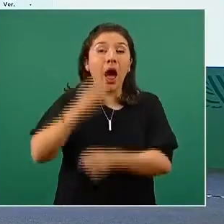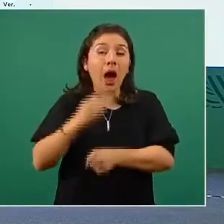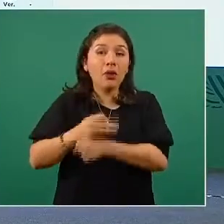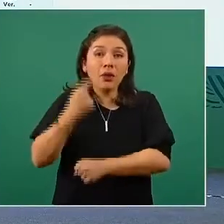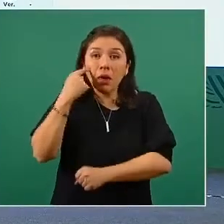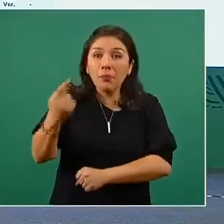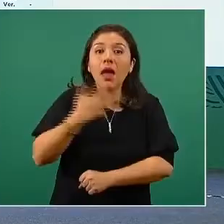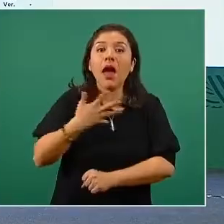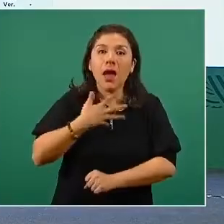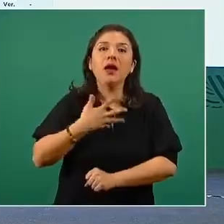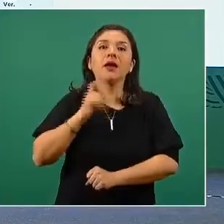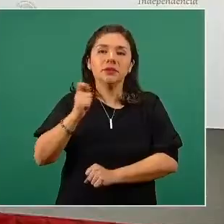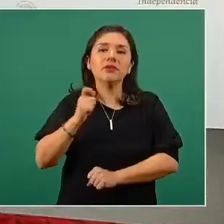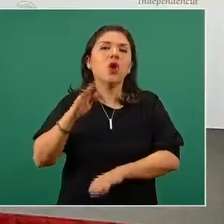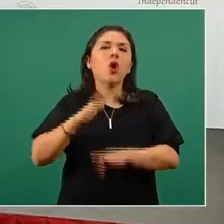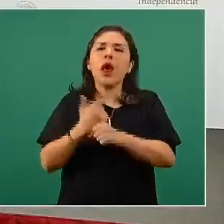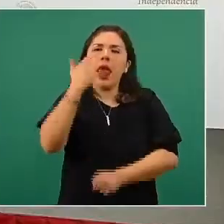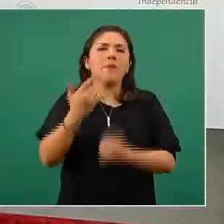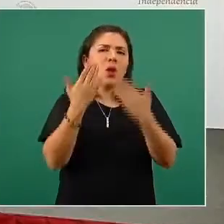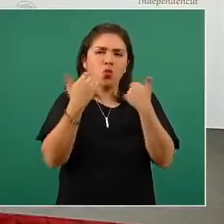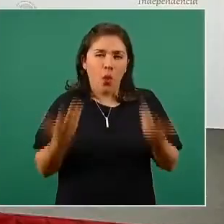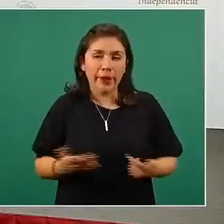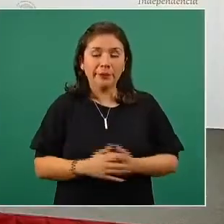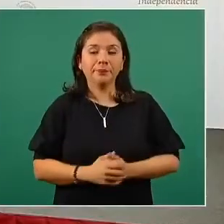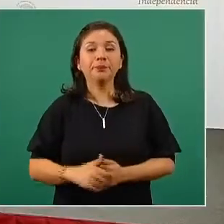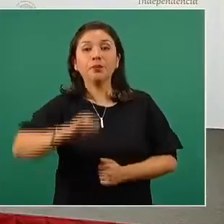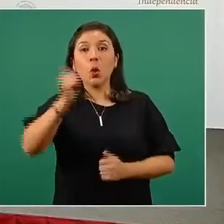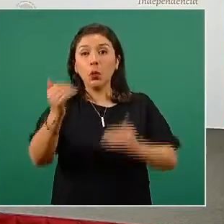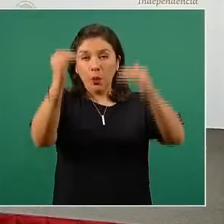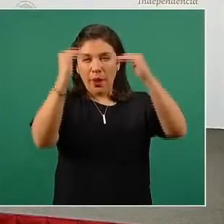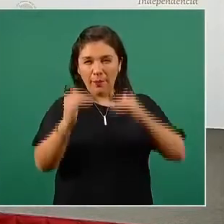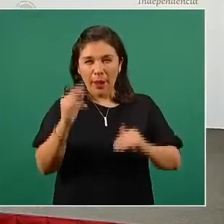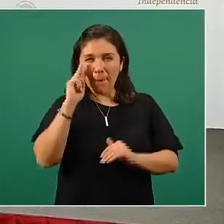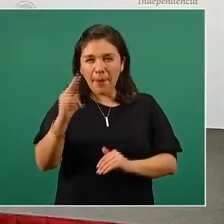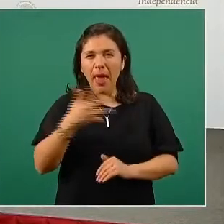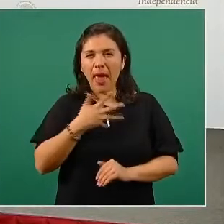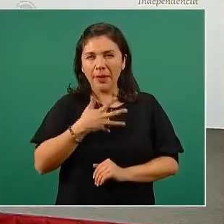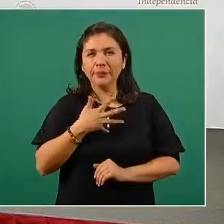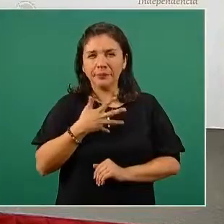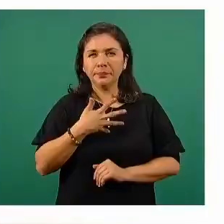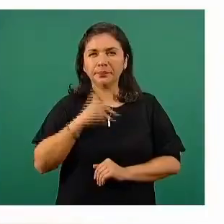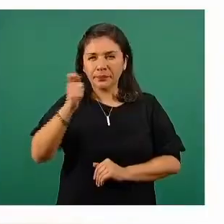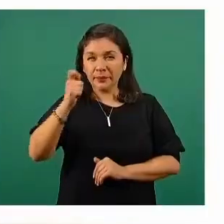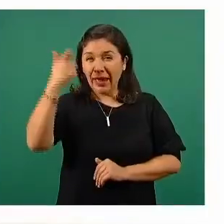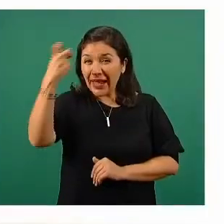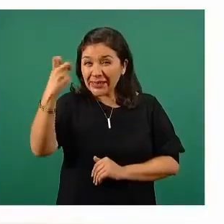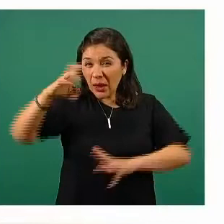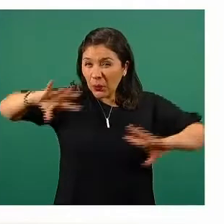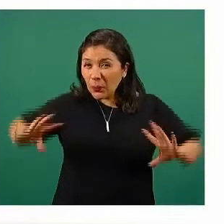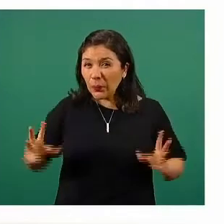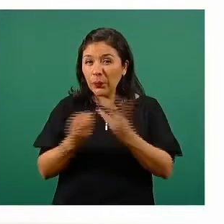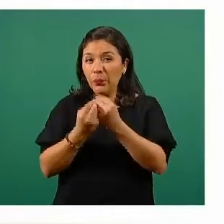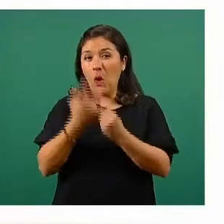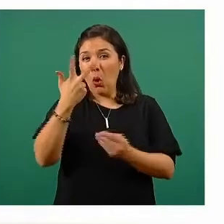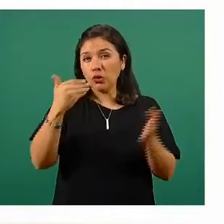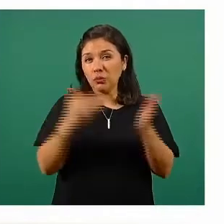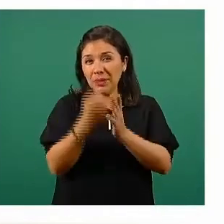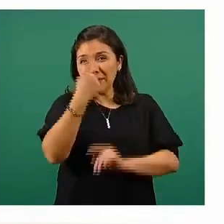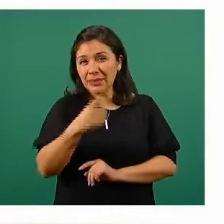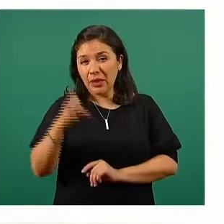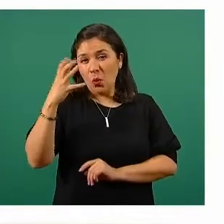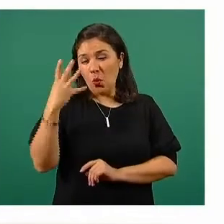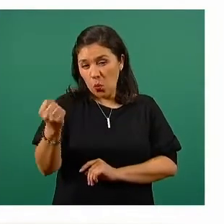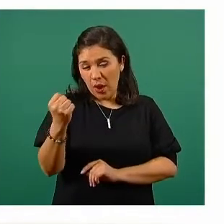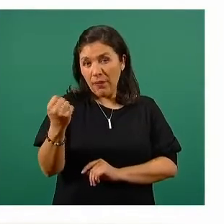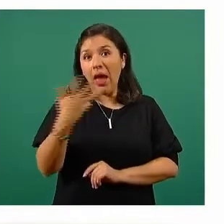obviamente son no graves. Y en esta parte de abajo identificamos que de este gran total, tan solo 49 casos,